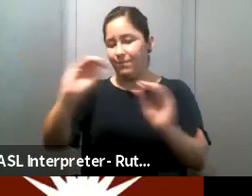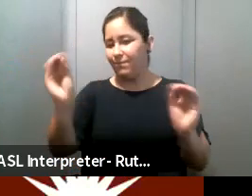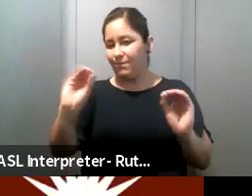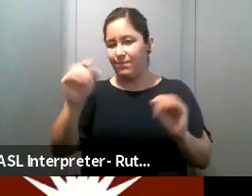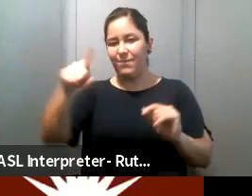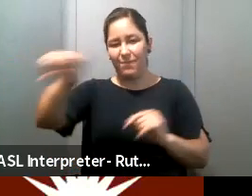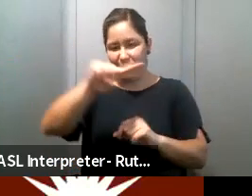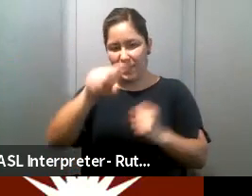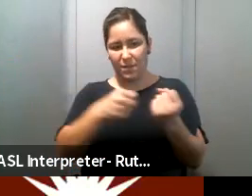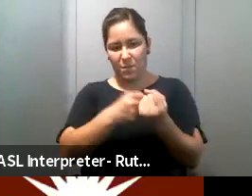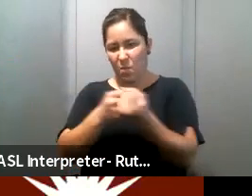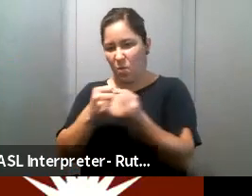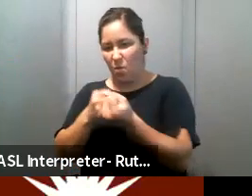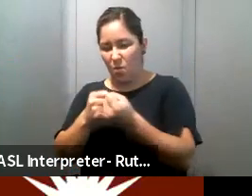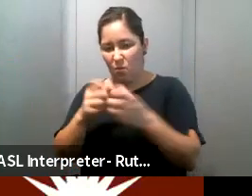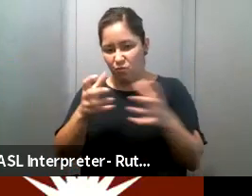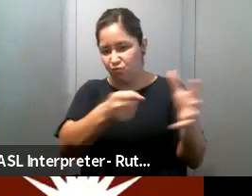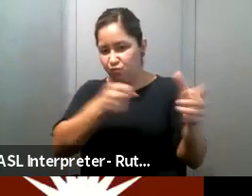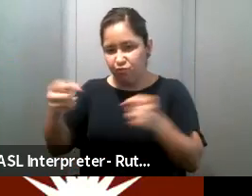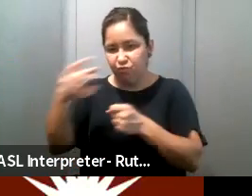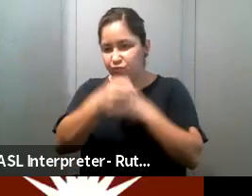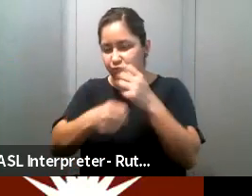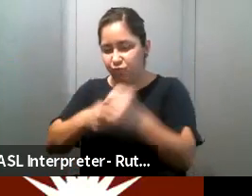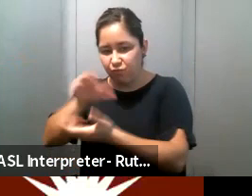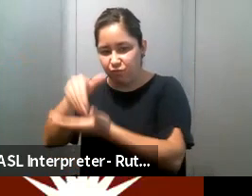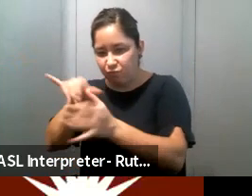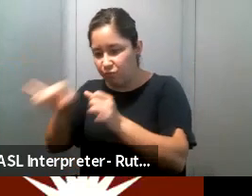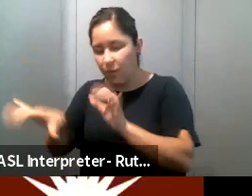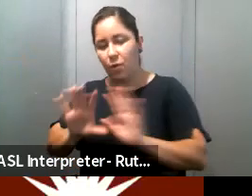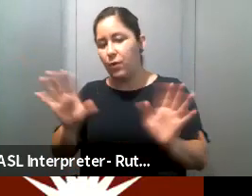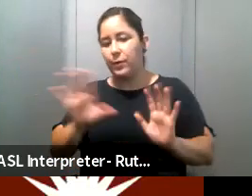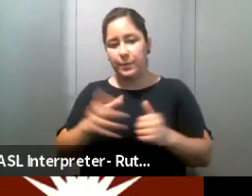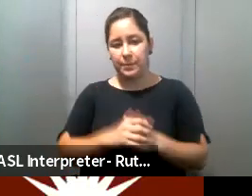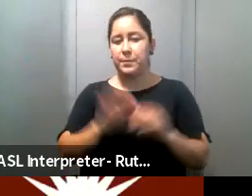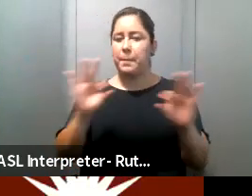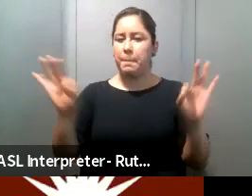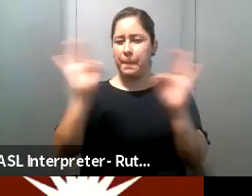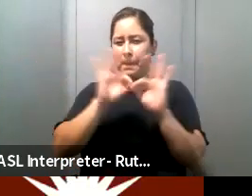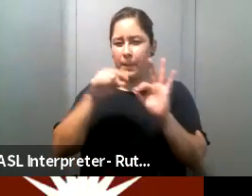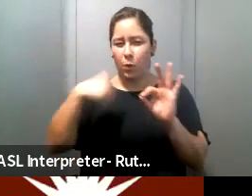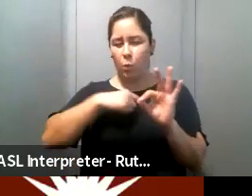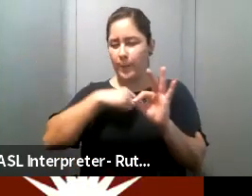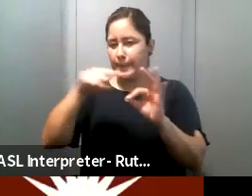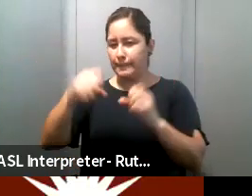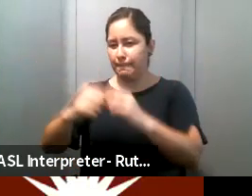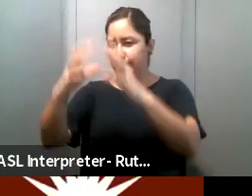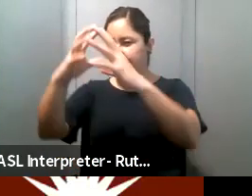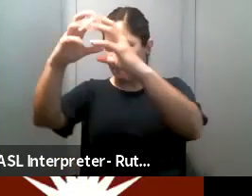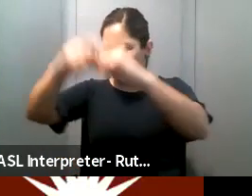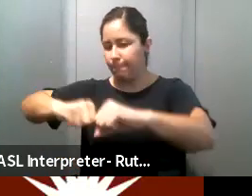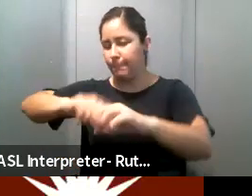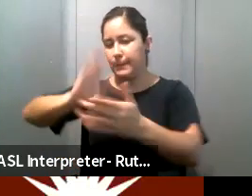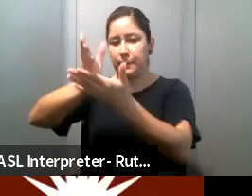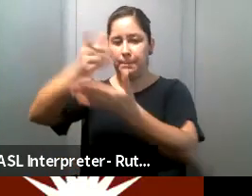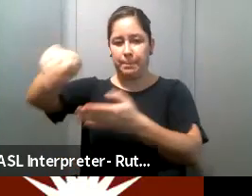financiar en donde estén proveyendo los servicios necesarios y, como mencionaba, reunificar a la familia, que es